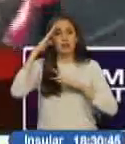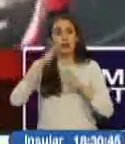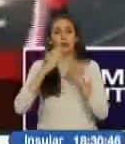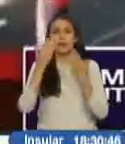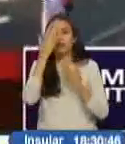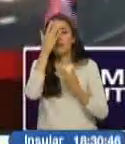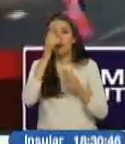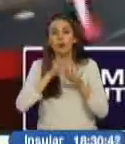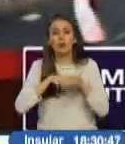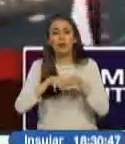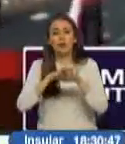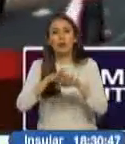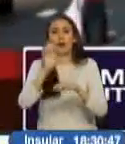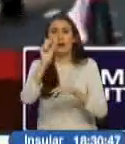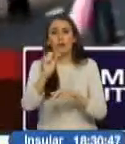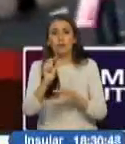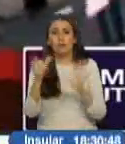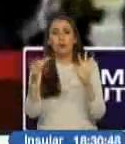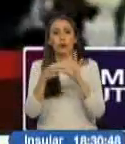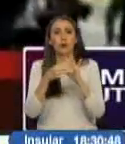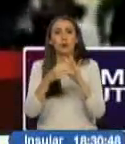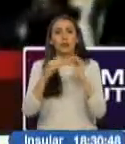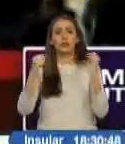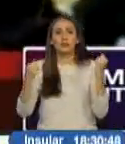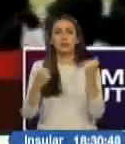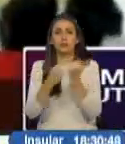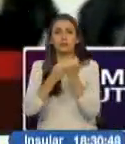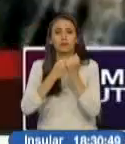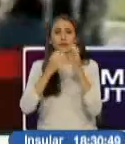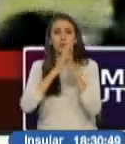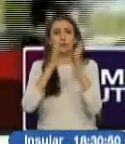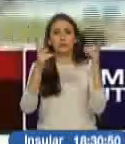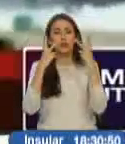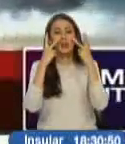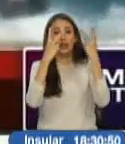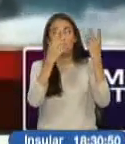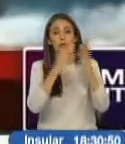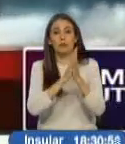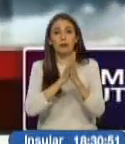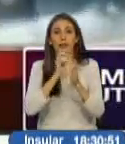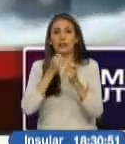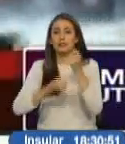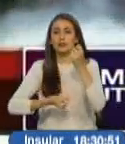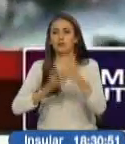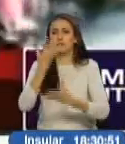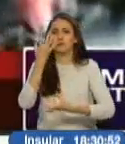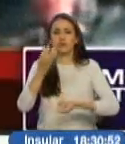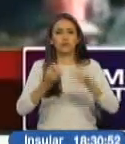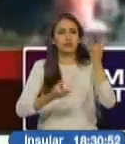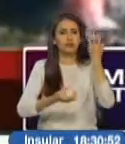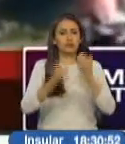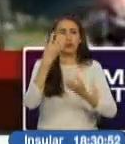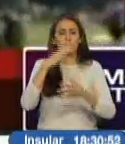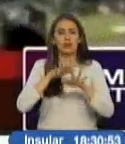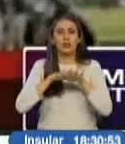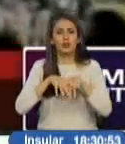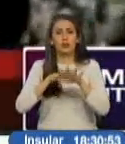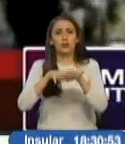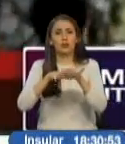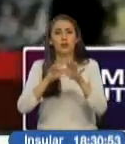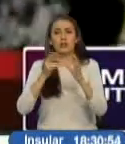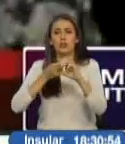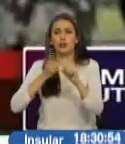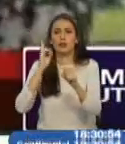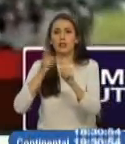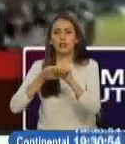presión de los pocos aliados que le quedan y el masivo impacto de las imágenes de la represión en el Distrito Federal contra los manifestantes que piden su